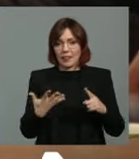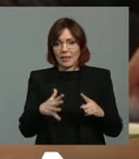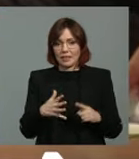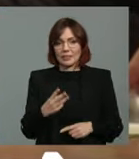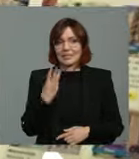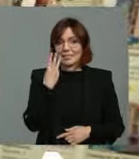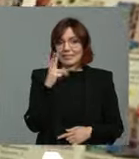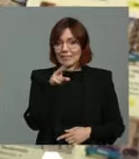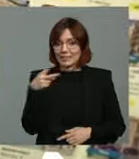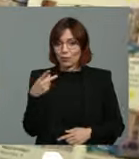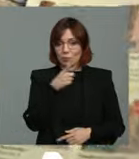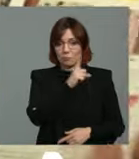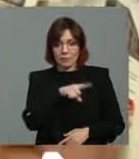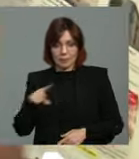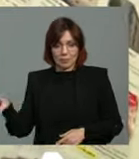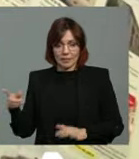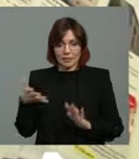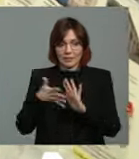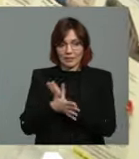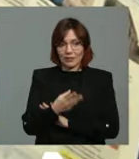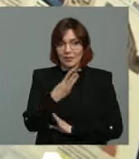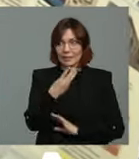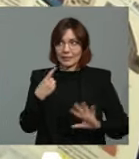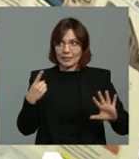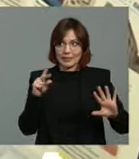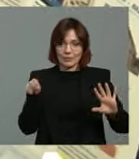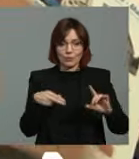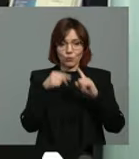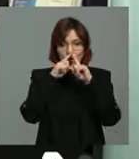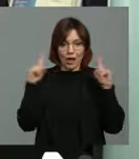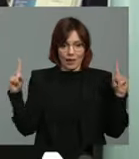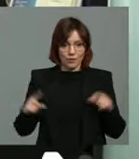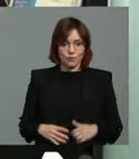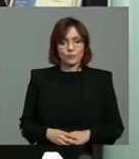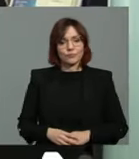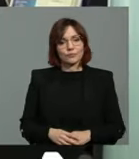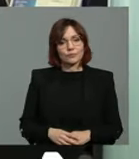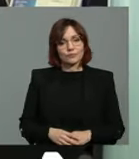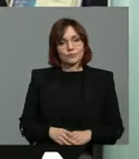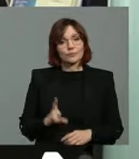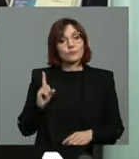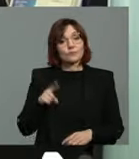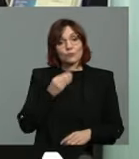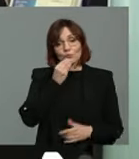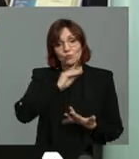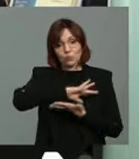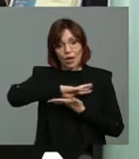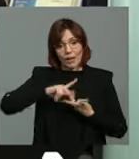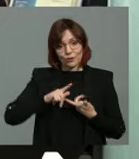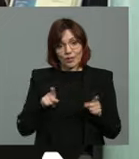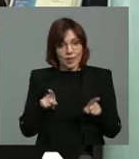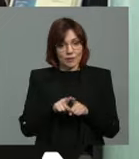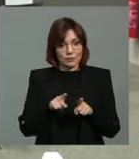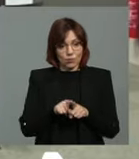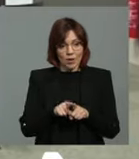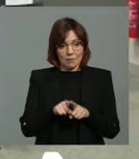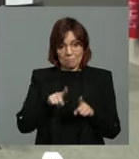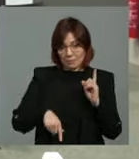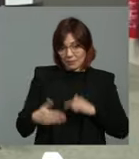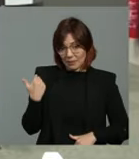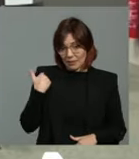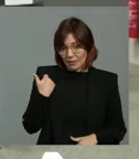3 al mes que sería algo más de 36 al año aproximadamente pero sí que habrá buenas noticias Como ya pasó el mes pasado con quienes tengan